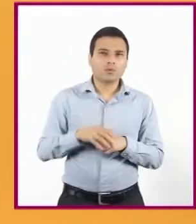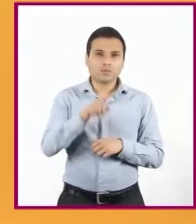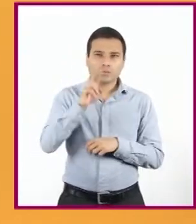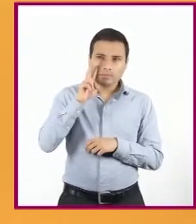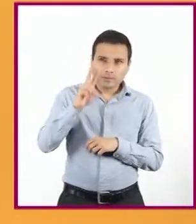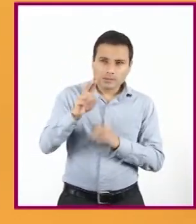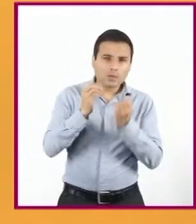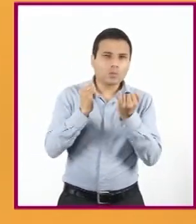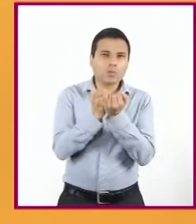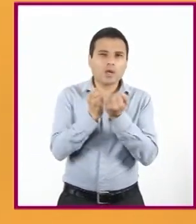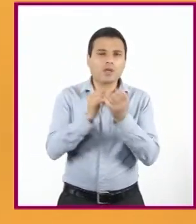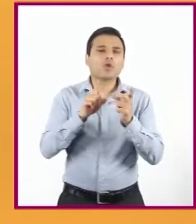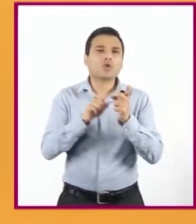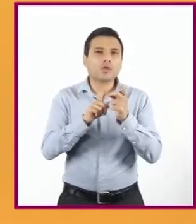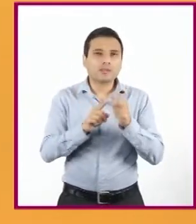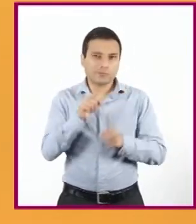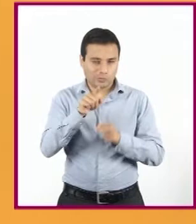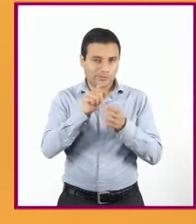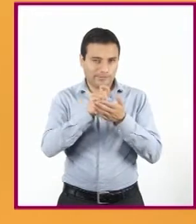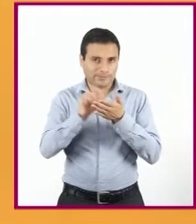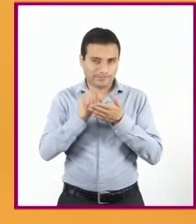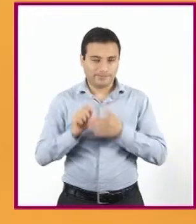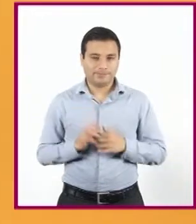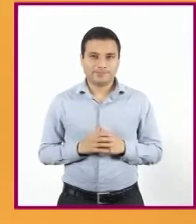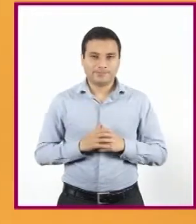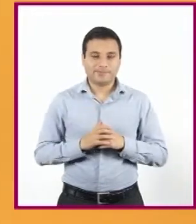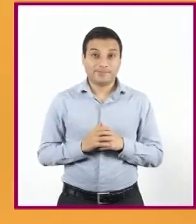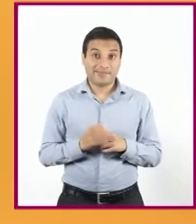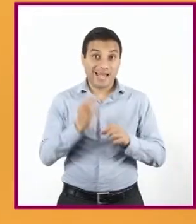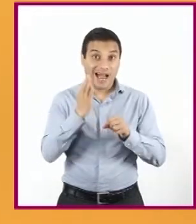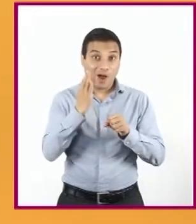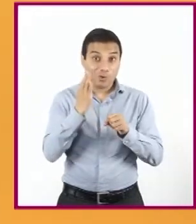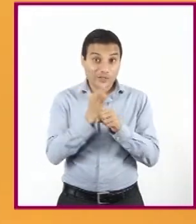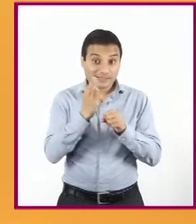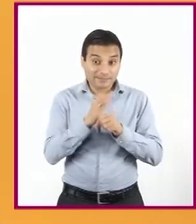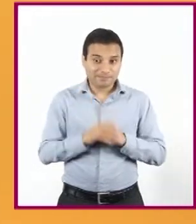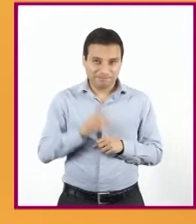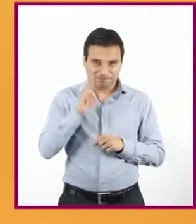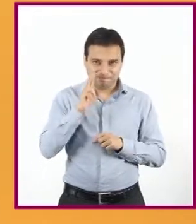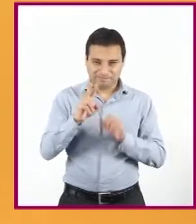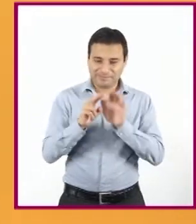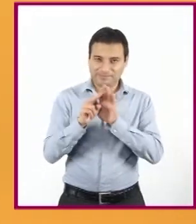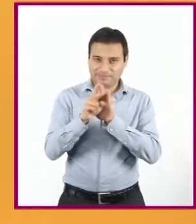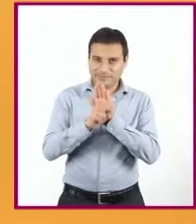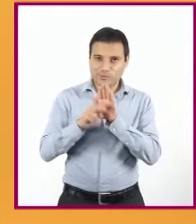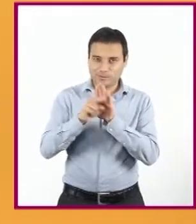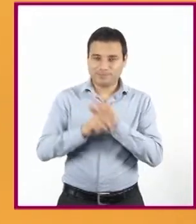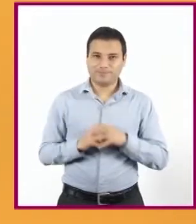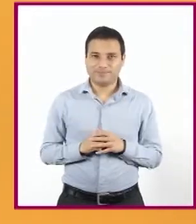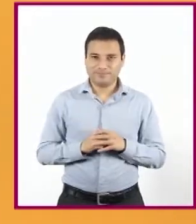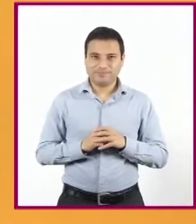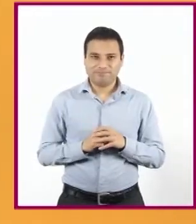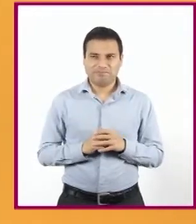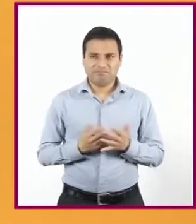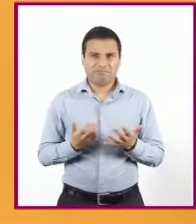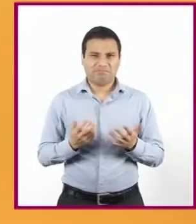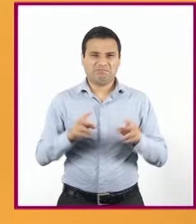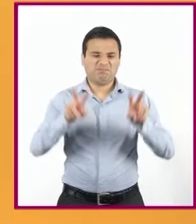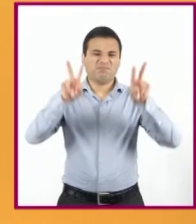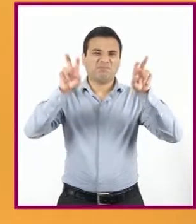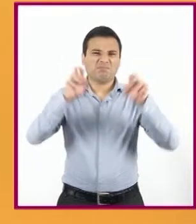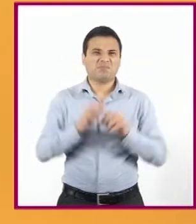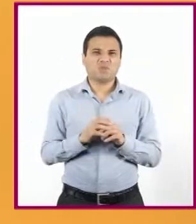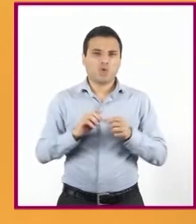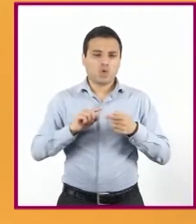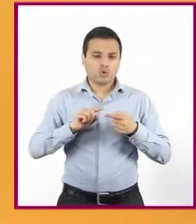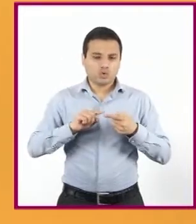sucesiones aritméticas. Se sorprenderán. Ahora, veamos el siguiente audiovisual para saber qué son las sucesiones